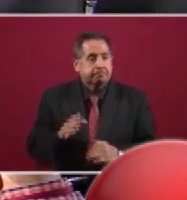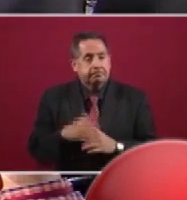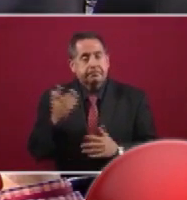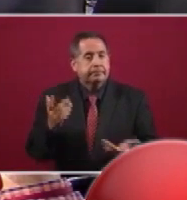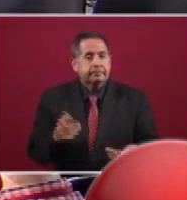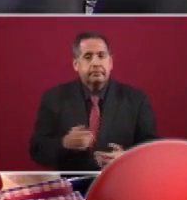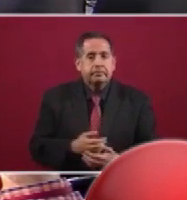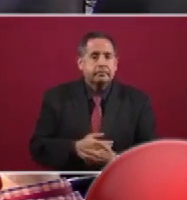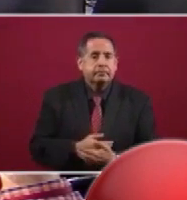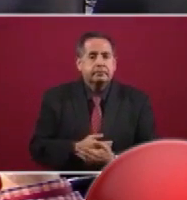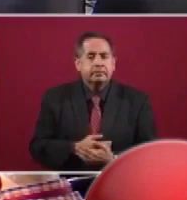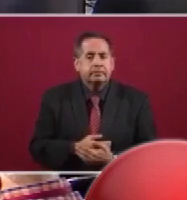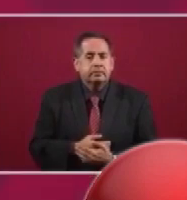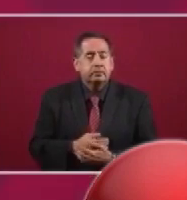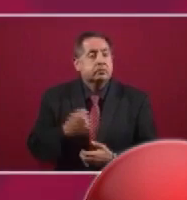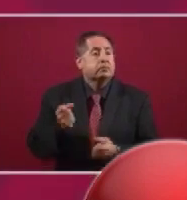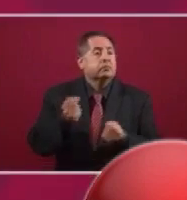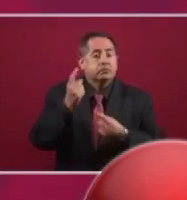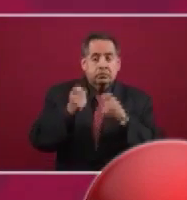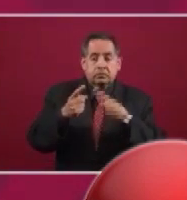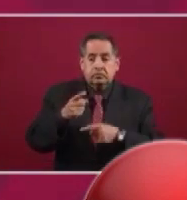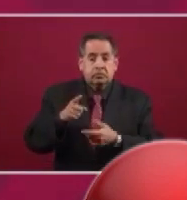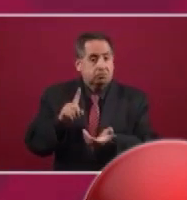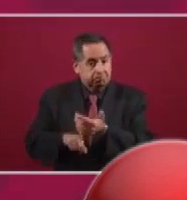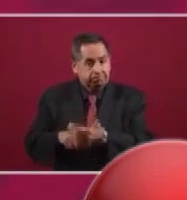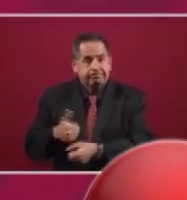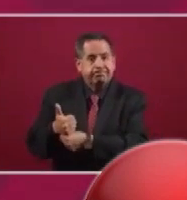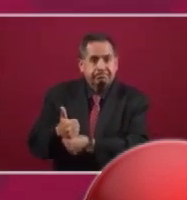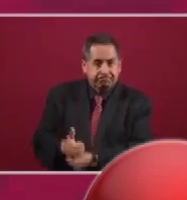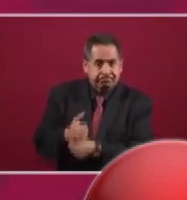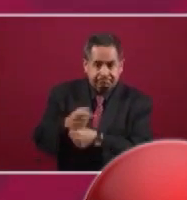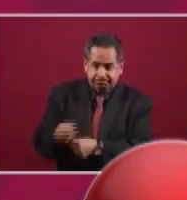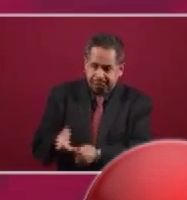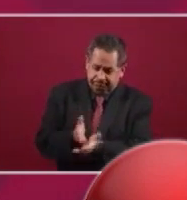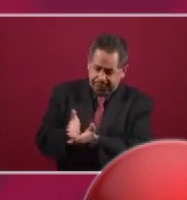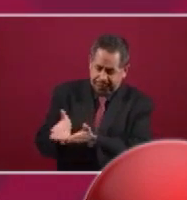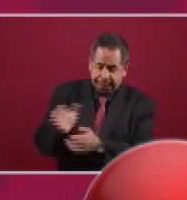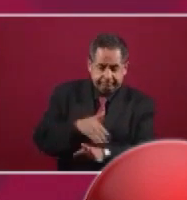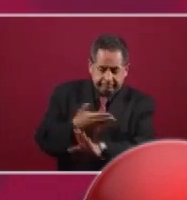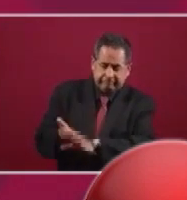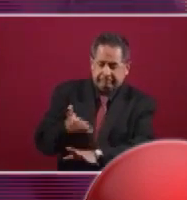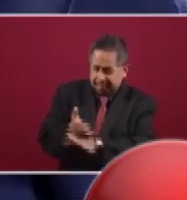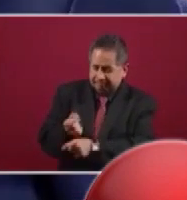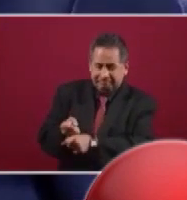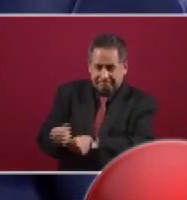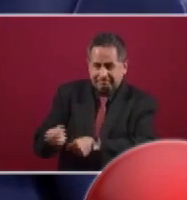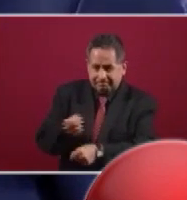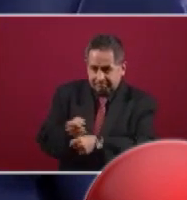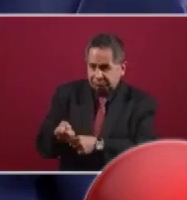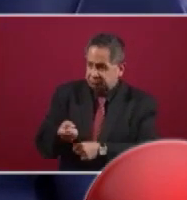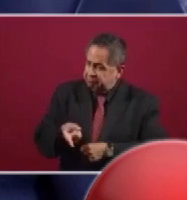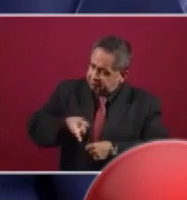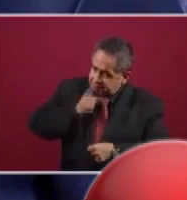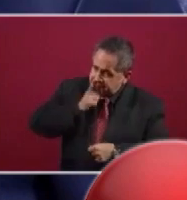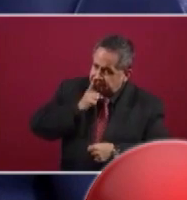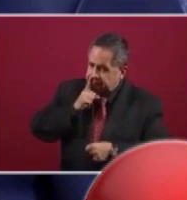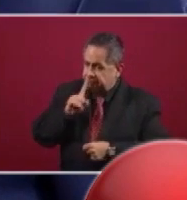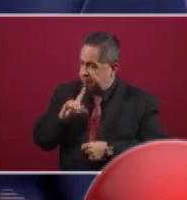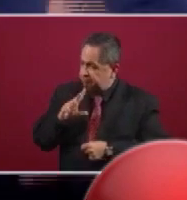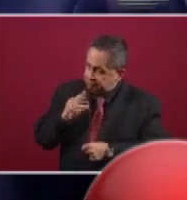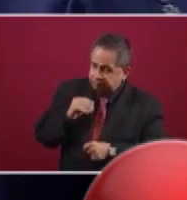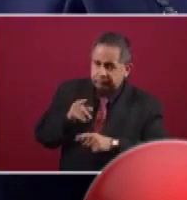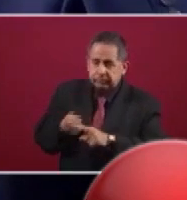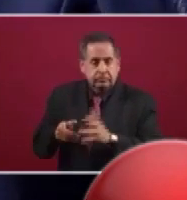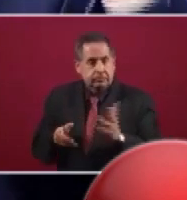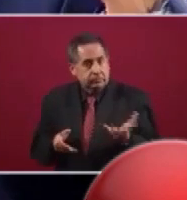hubieron quienes padecieron de persecución, de censura.